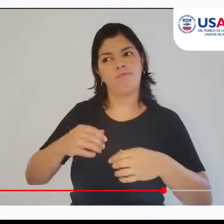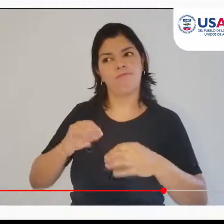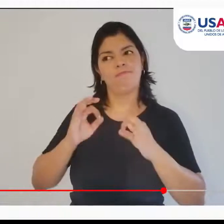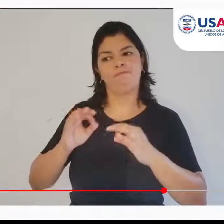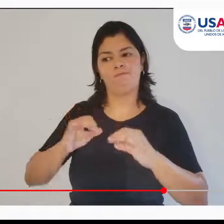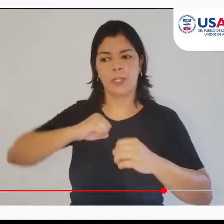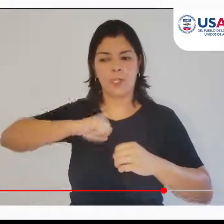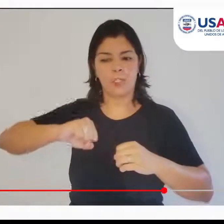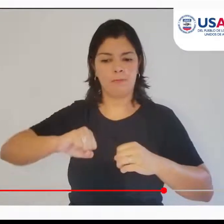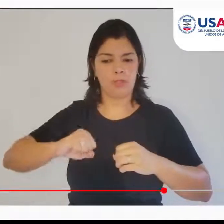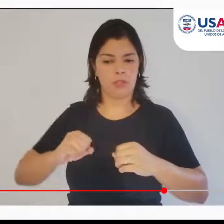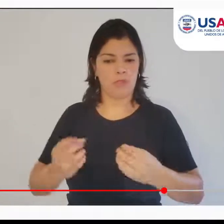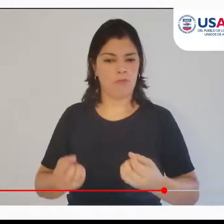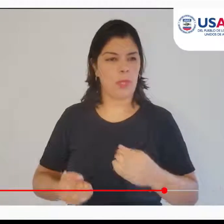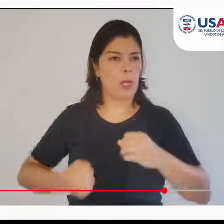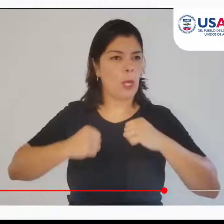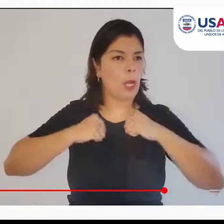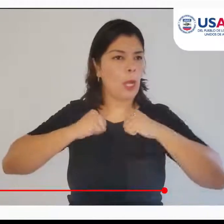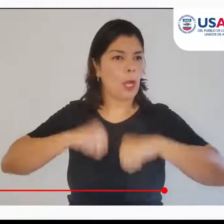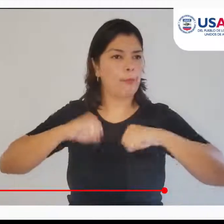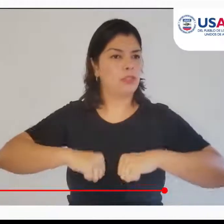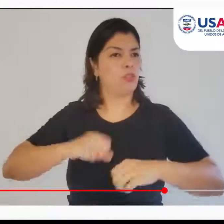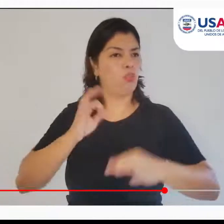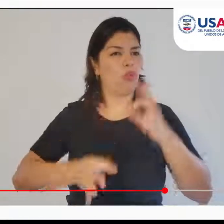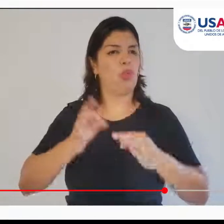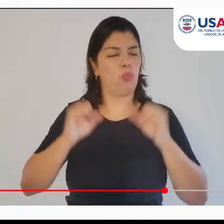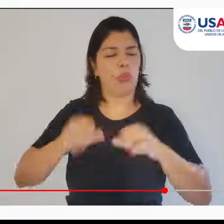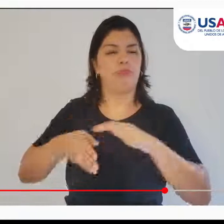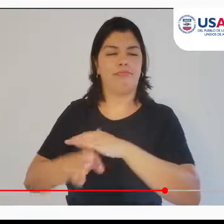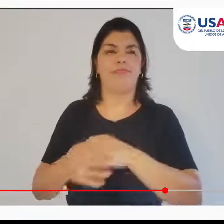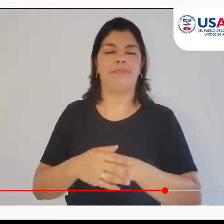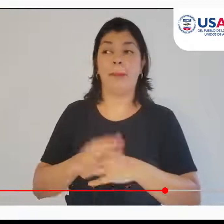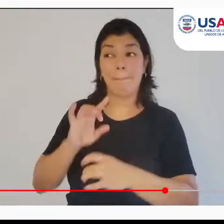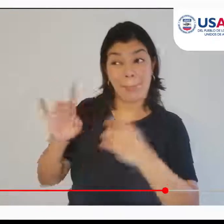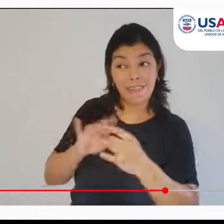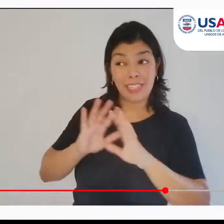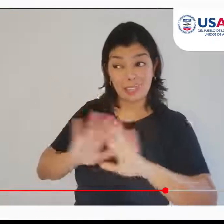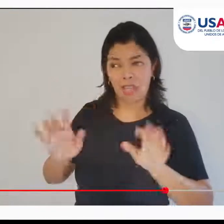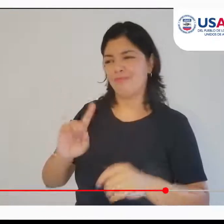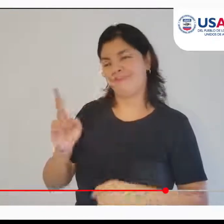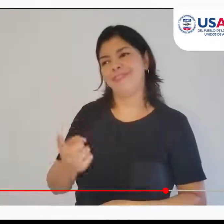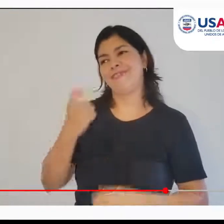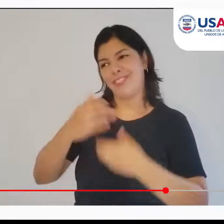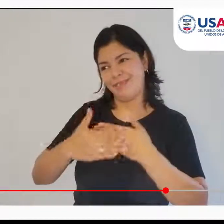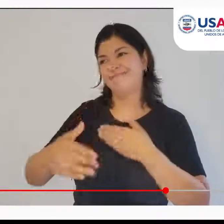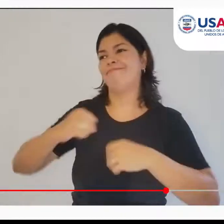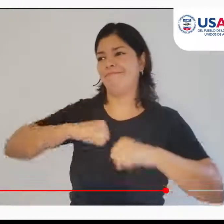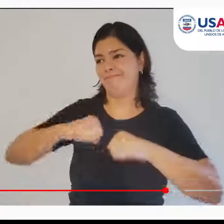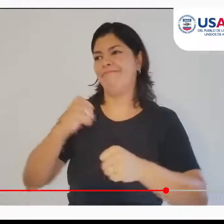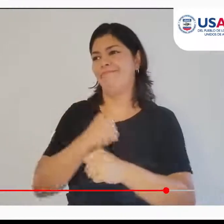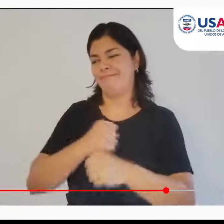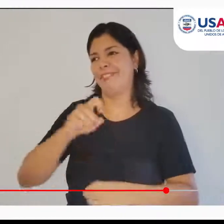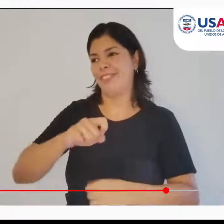es perfecto, hace falta mucho trabajo todavía. Bueno, y por otro lado nos acompaña Álvaro Iglesias.